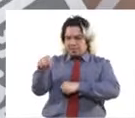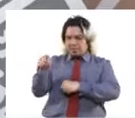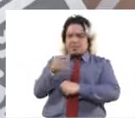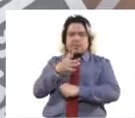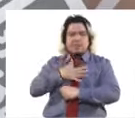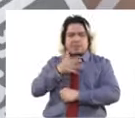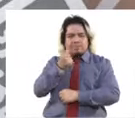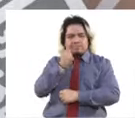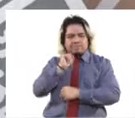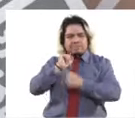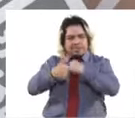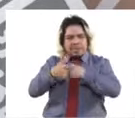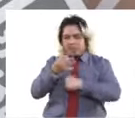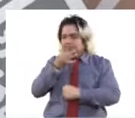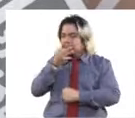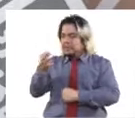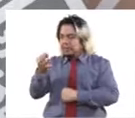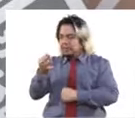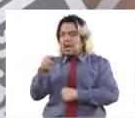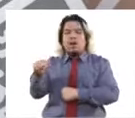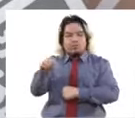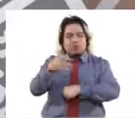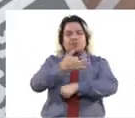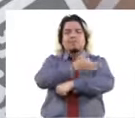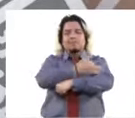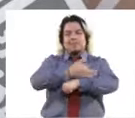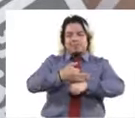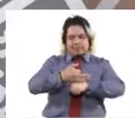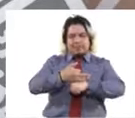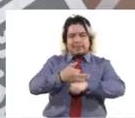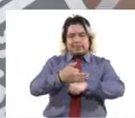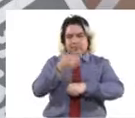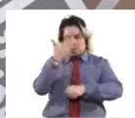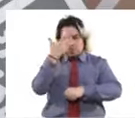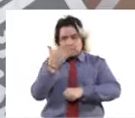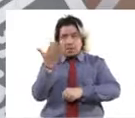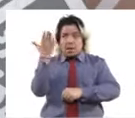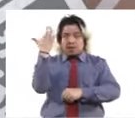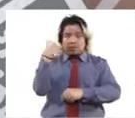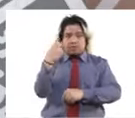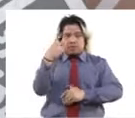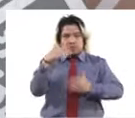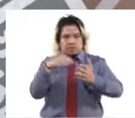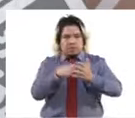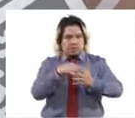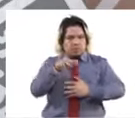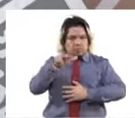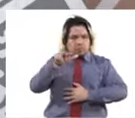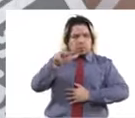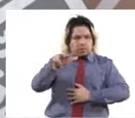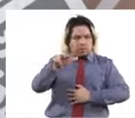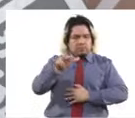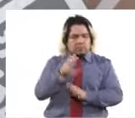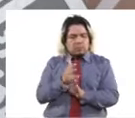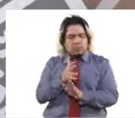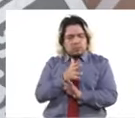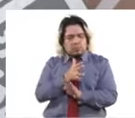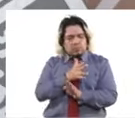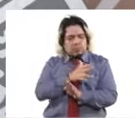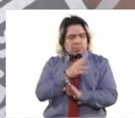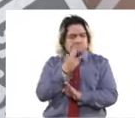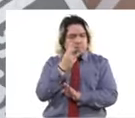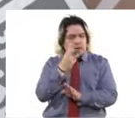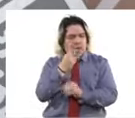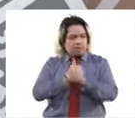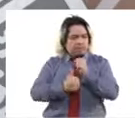aquí, que desde que entramos al gobierno de la ciudad, en cerca de